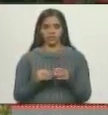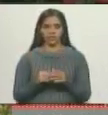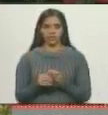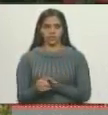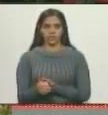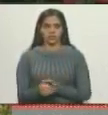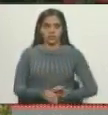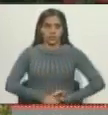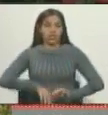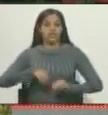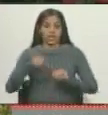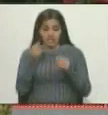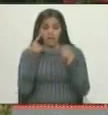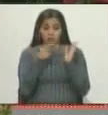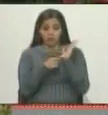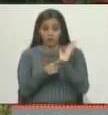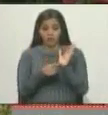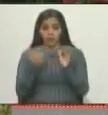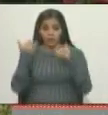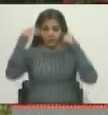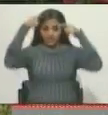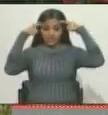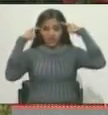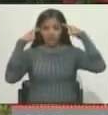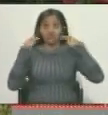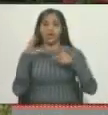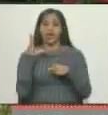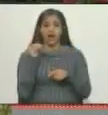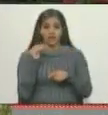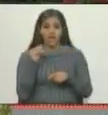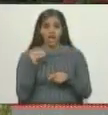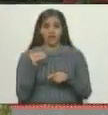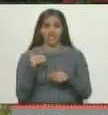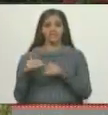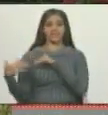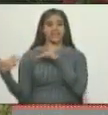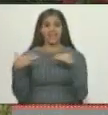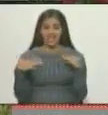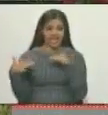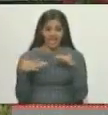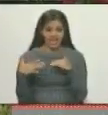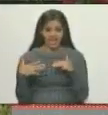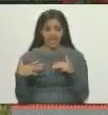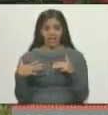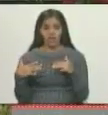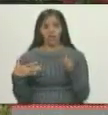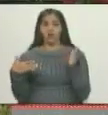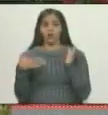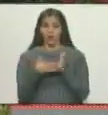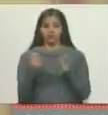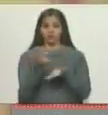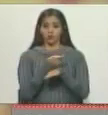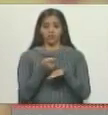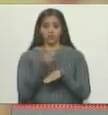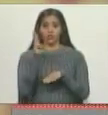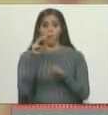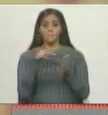Y les mostraba que el comandante Chávez hablaba en plena guerra contra su gobierno en el